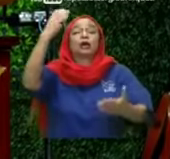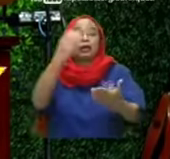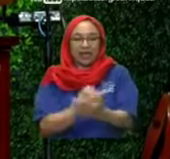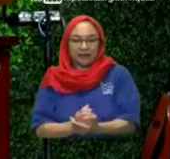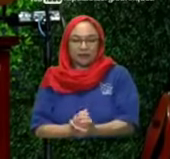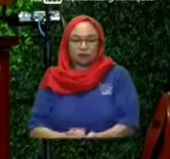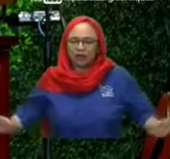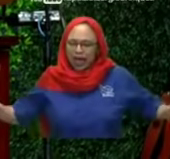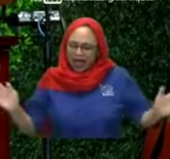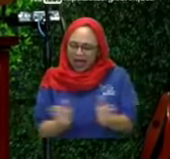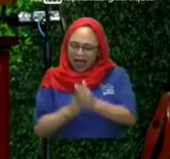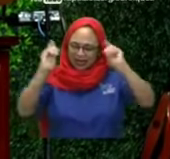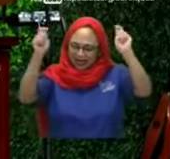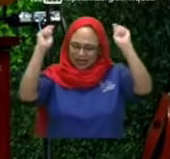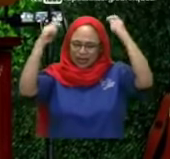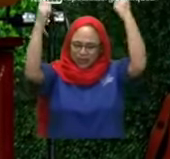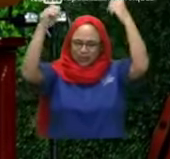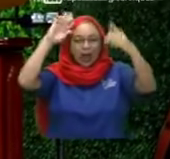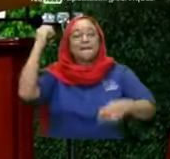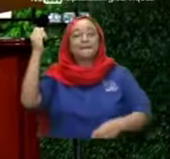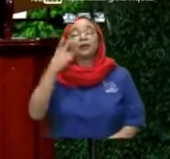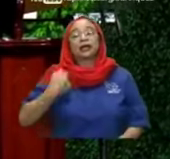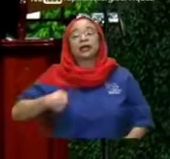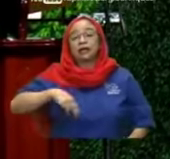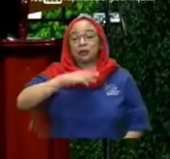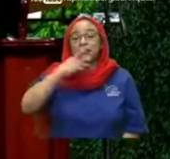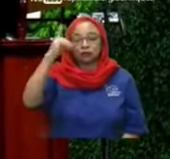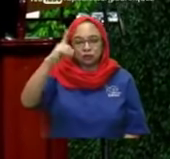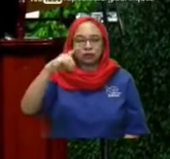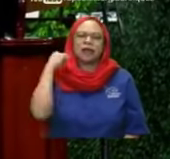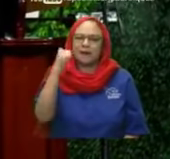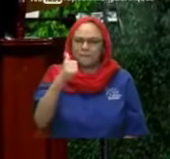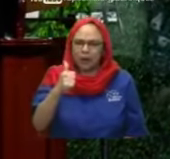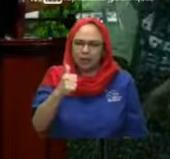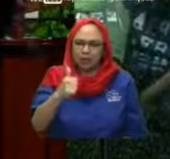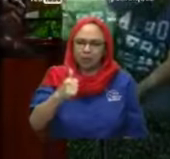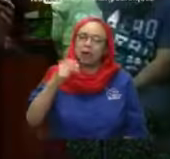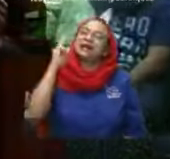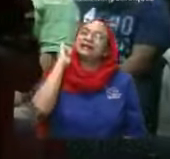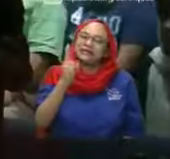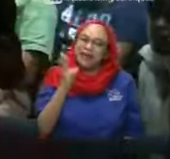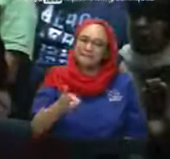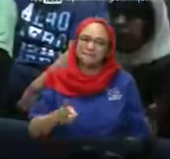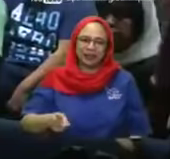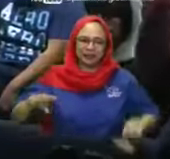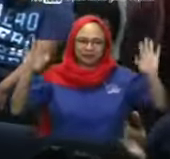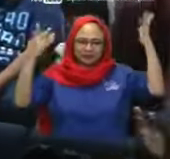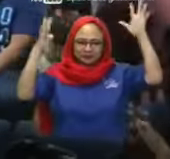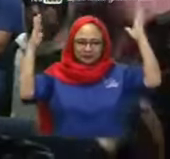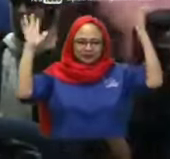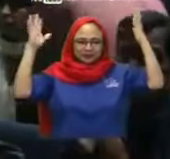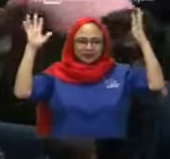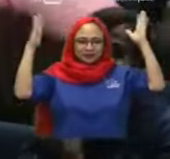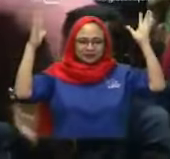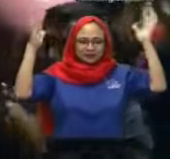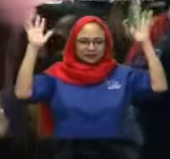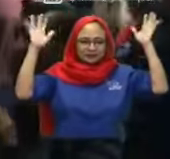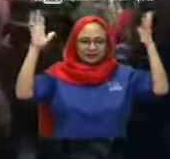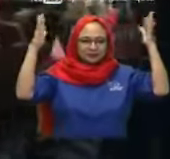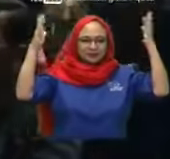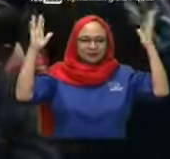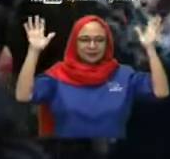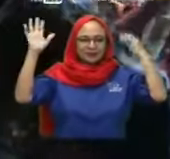Aleluya, porque nuestro Dios es el Dios de los imposibles. Gloria a Dios, dale una ofrenda de palmas al Señor.